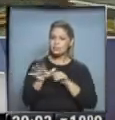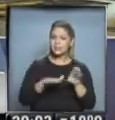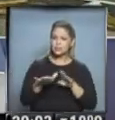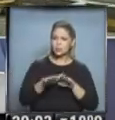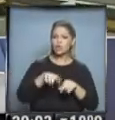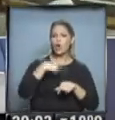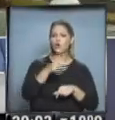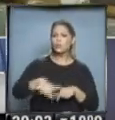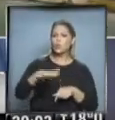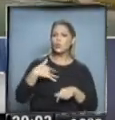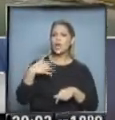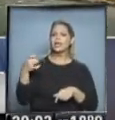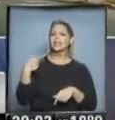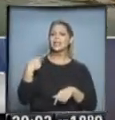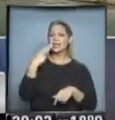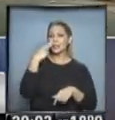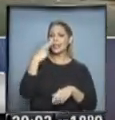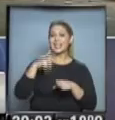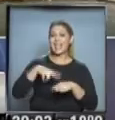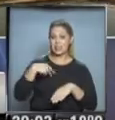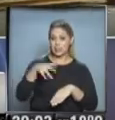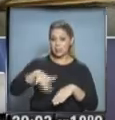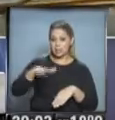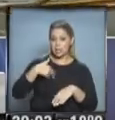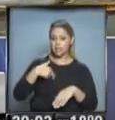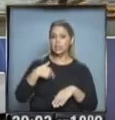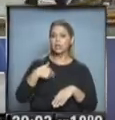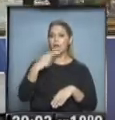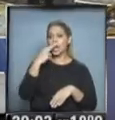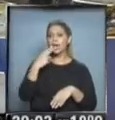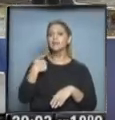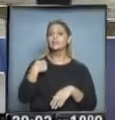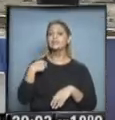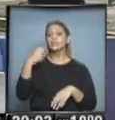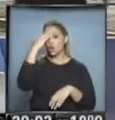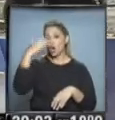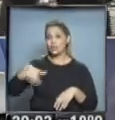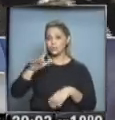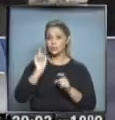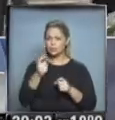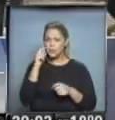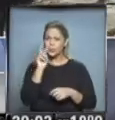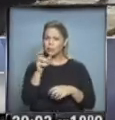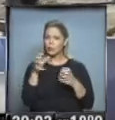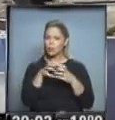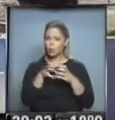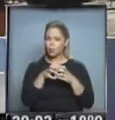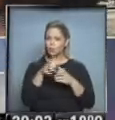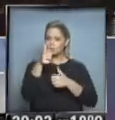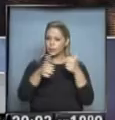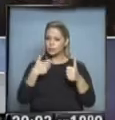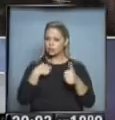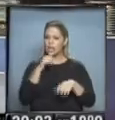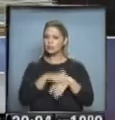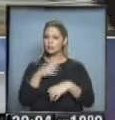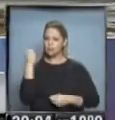se registraba en la estación de Retiro en Constitución. Allí un grupo, como estamos observando, de personas protagonizó